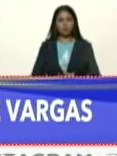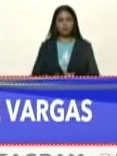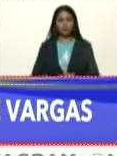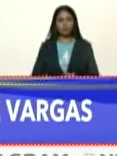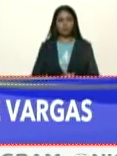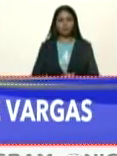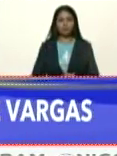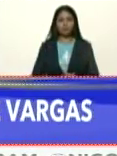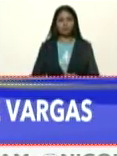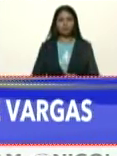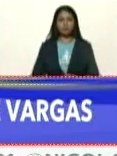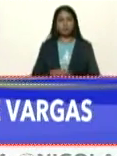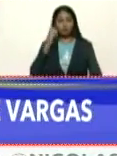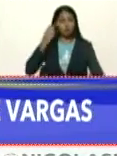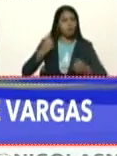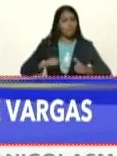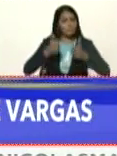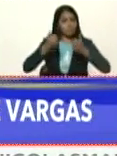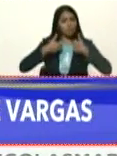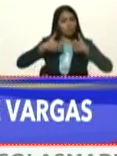Y emprendió marcha.